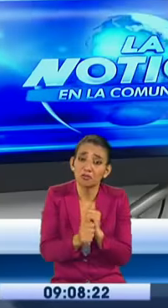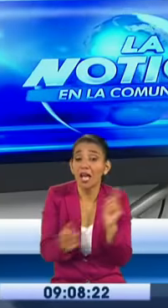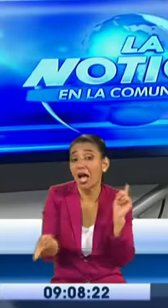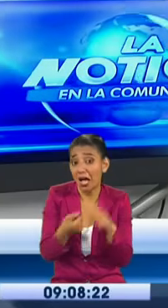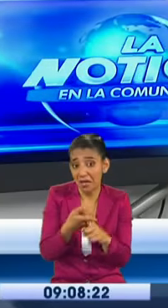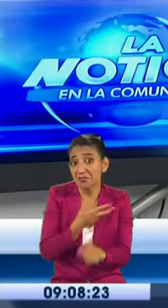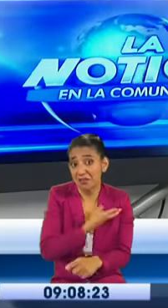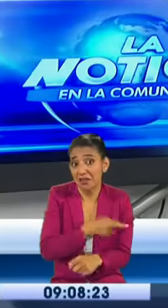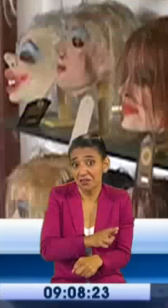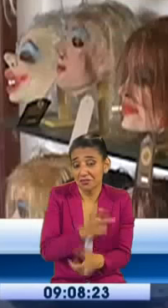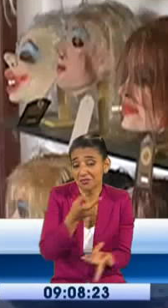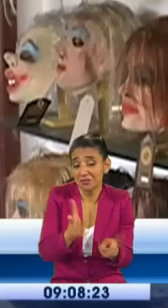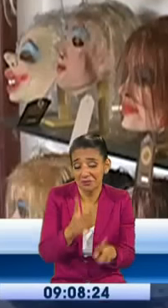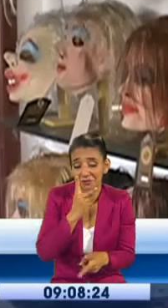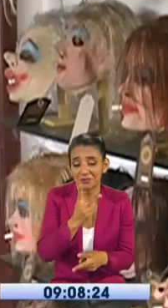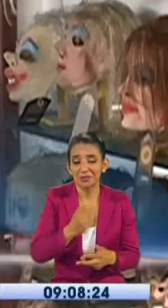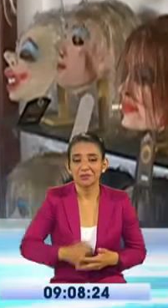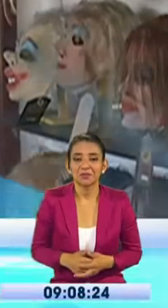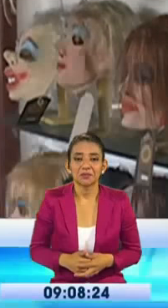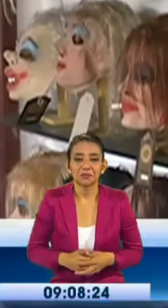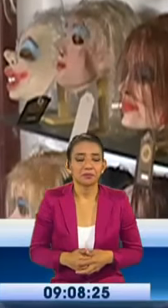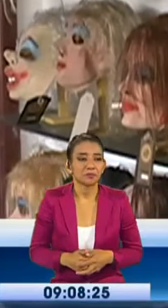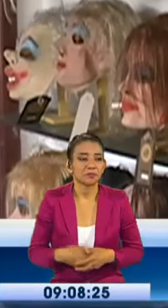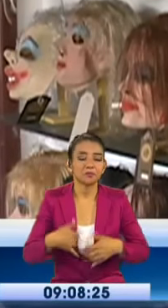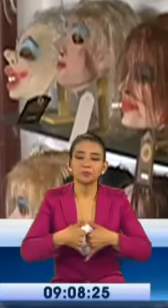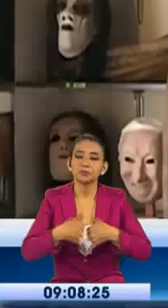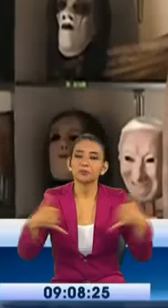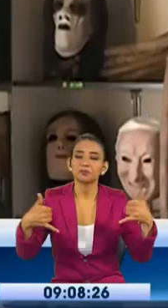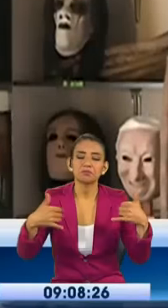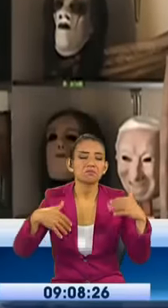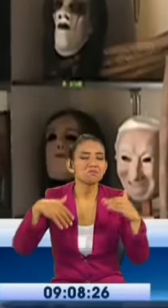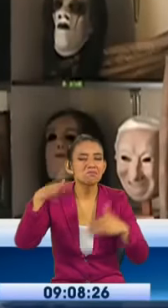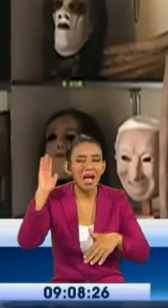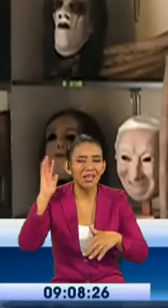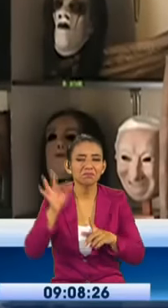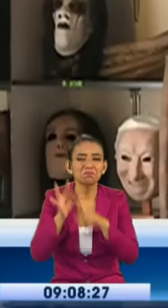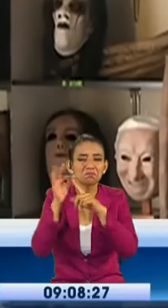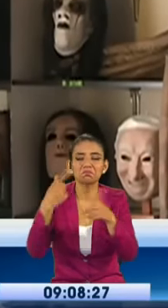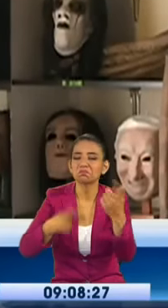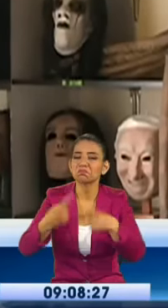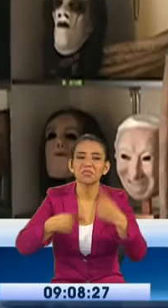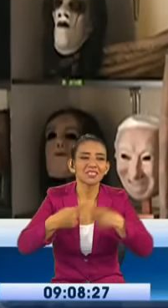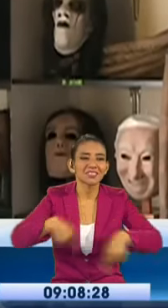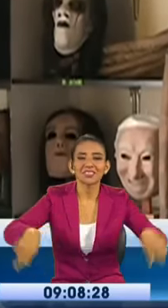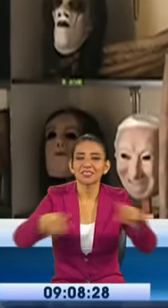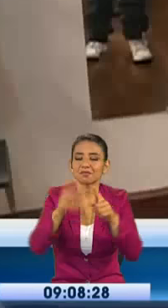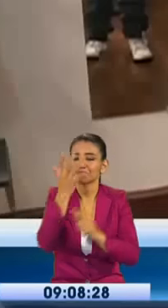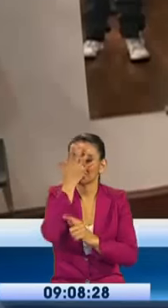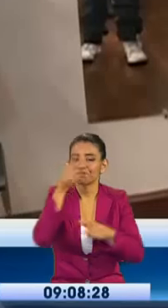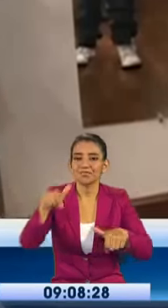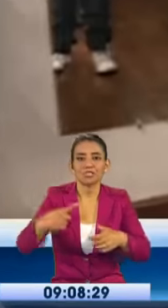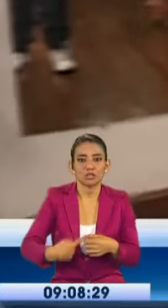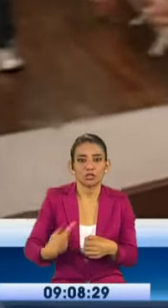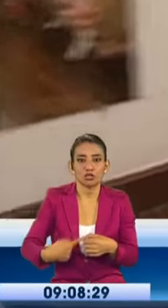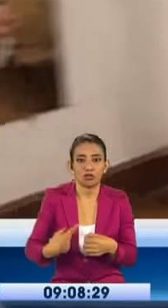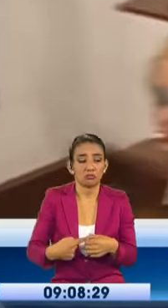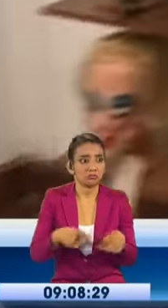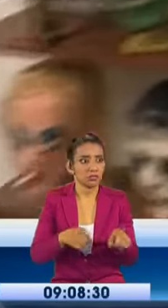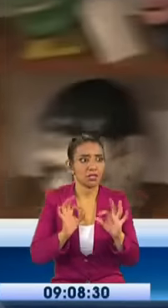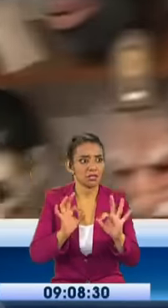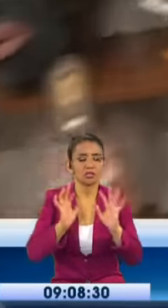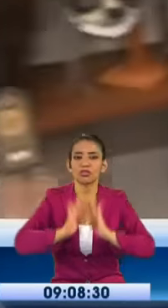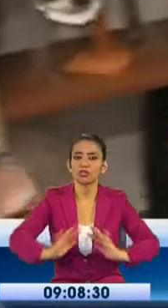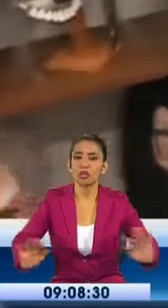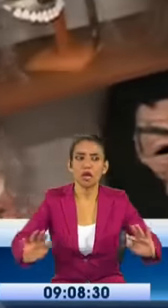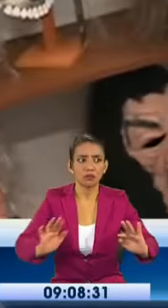religiosos. Este es uno de los locales más emblemáticos de venta de caretas en la capital de la República y acá están listos para lo que